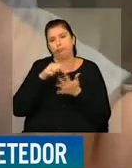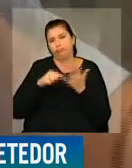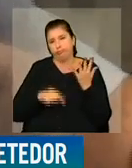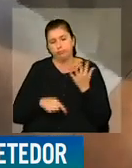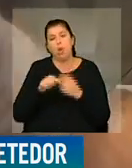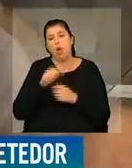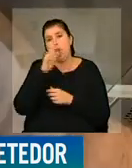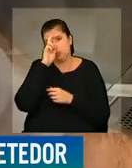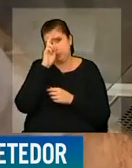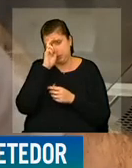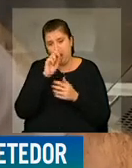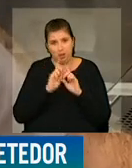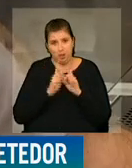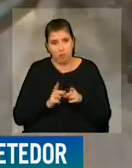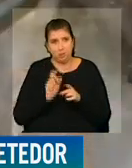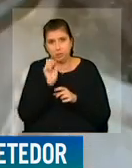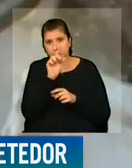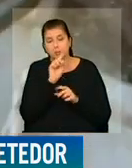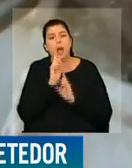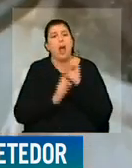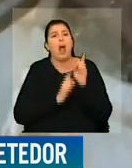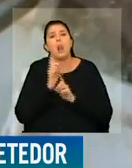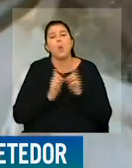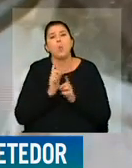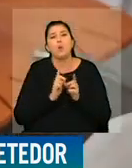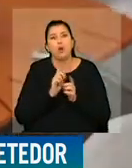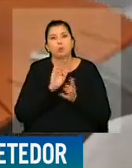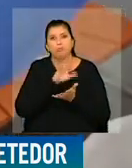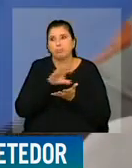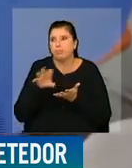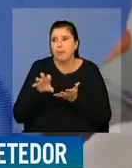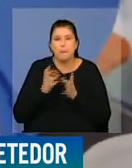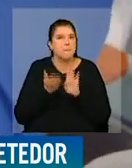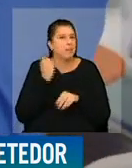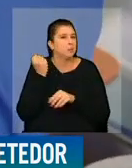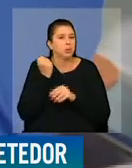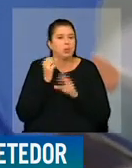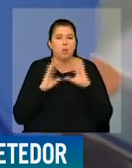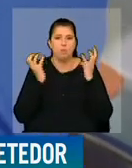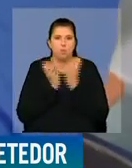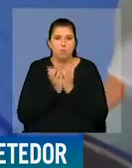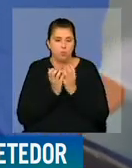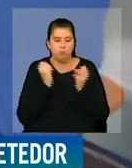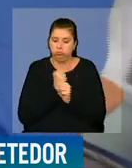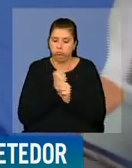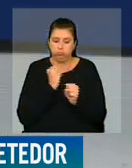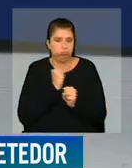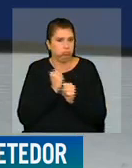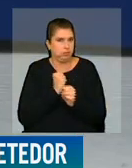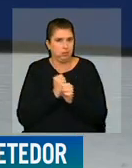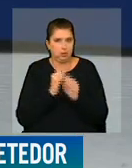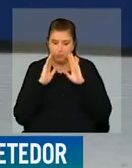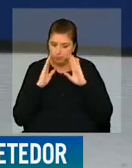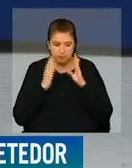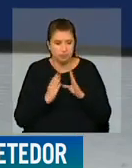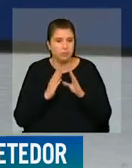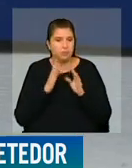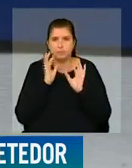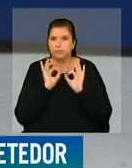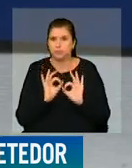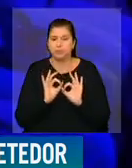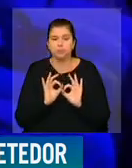Hospital Monte Sinaí son apenas algunos de los centros más prestigiosos del mundo que trabajan para hacer de la psicodelia la próxima gran revolución